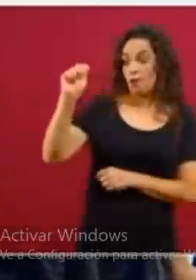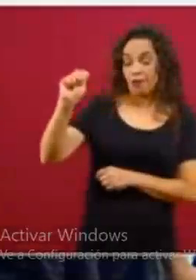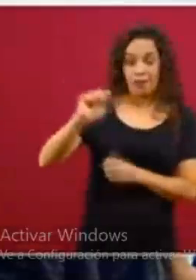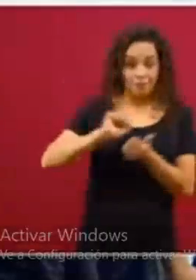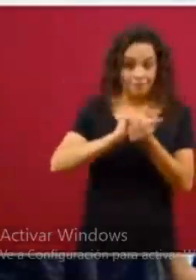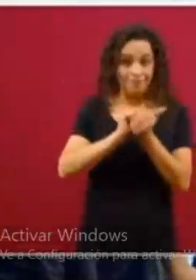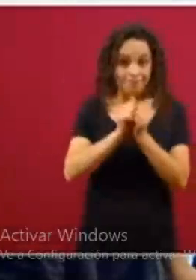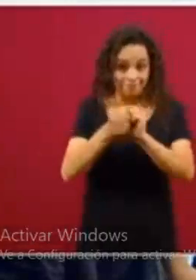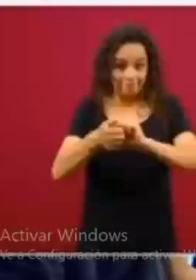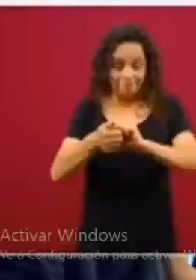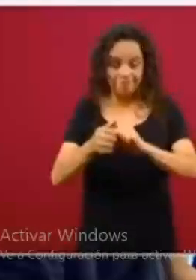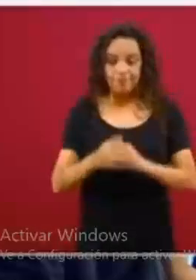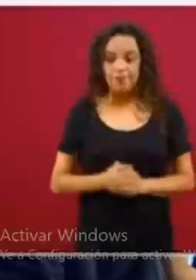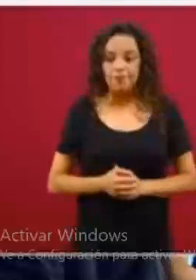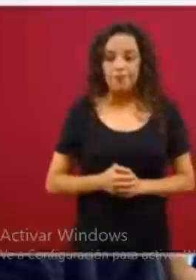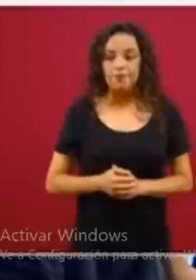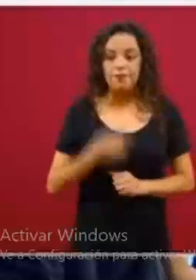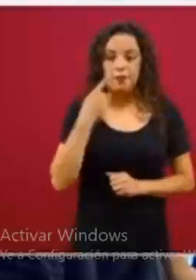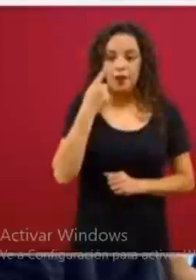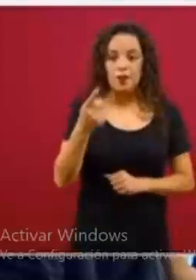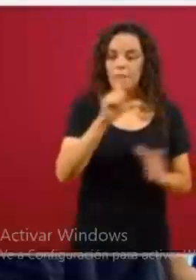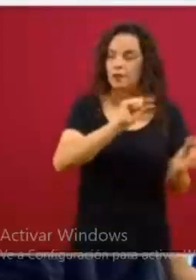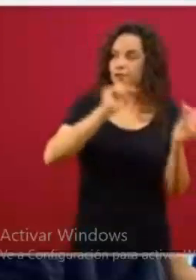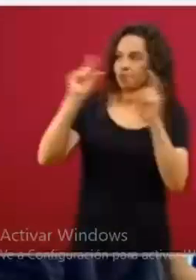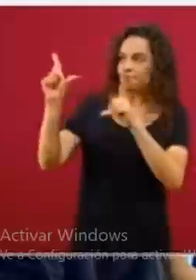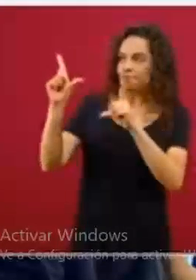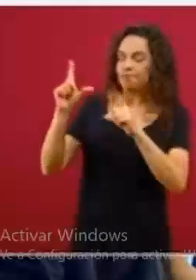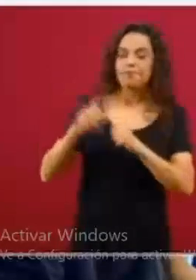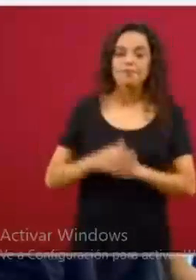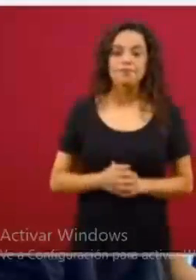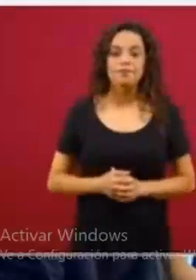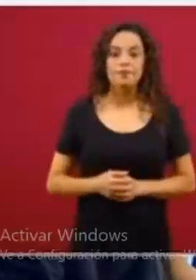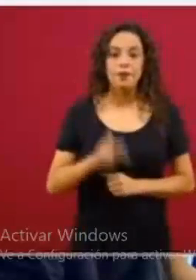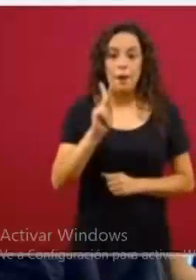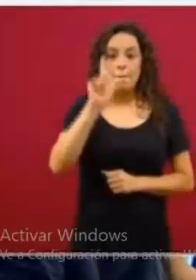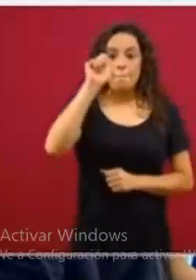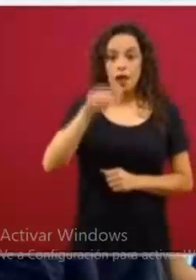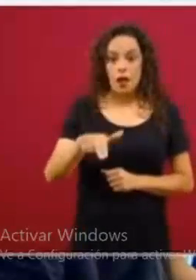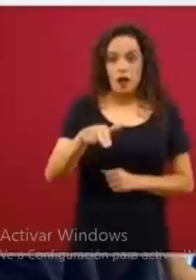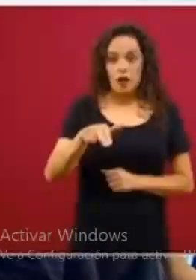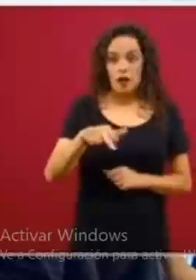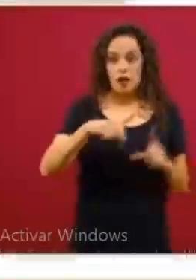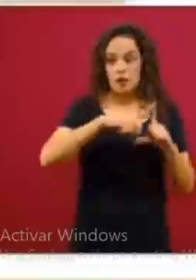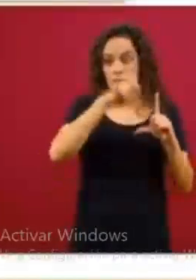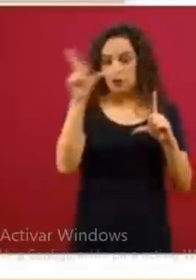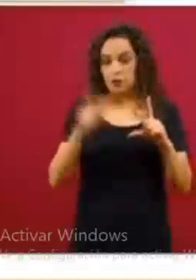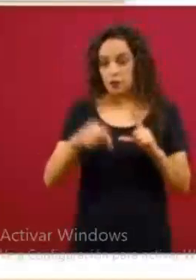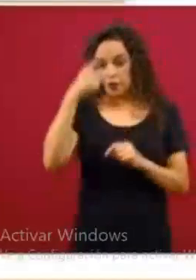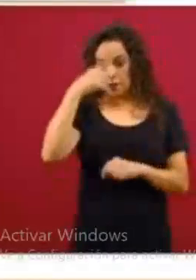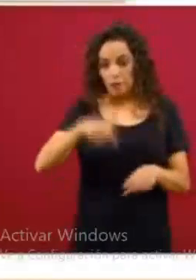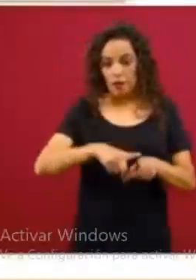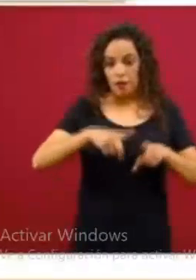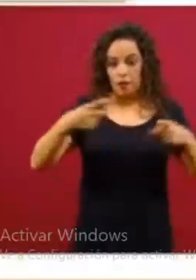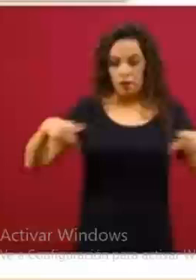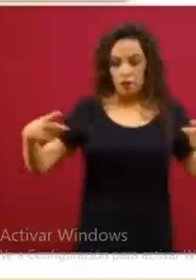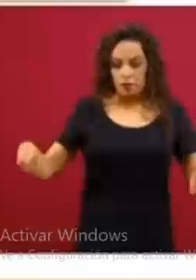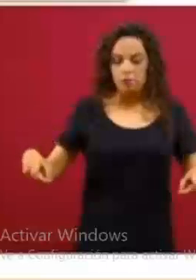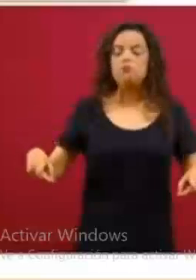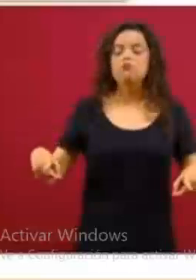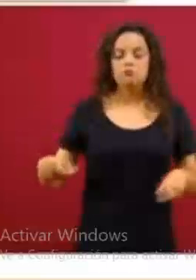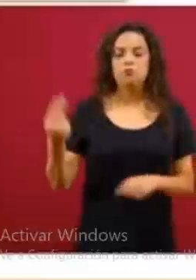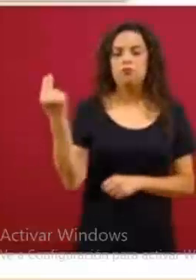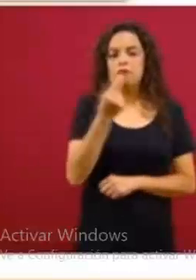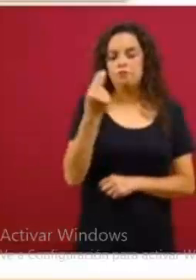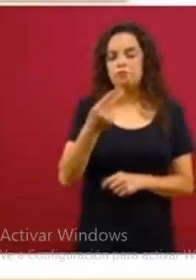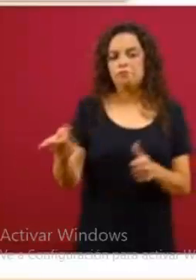por favor. Ya desde el Plan Nacional de Desarrollo se estableció que vamos a contribuir al desarrollo